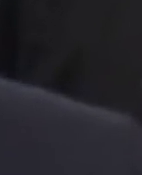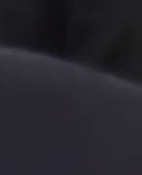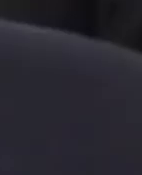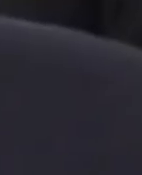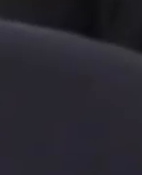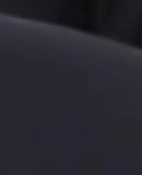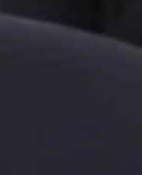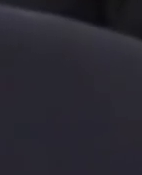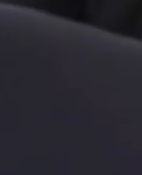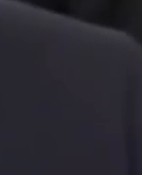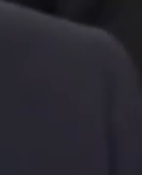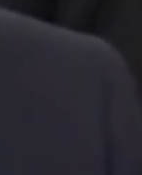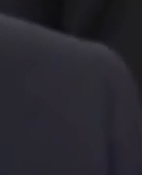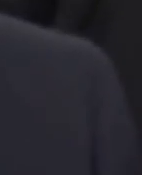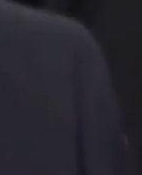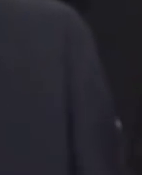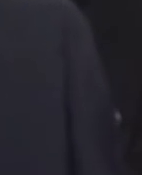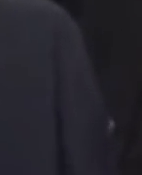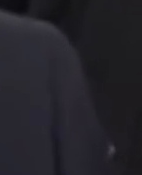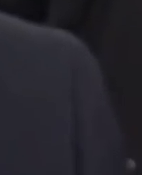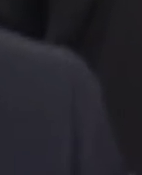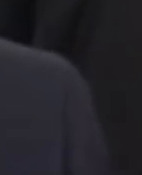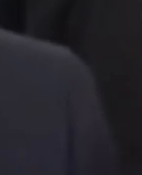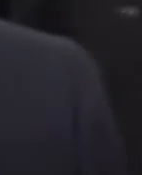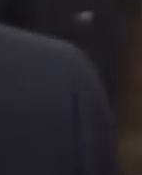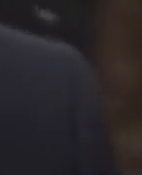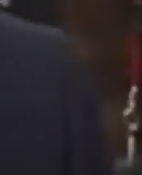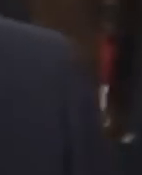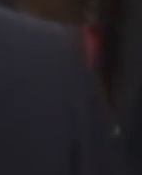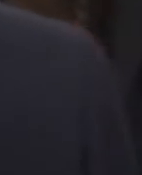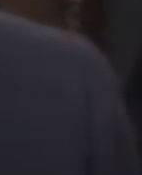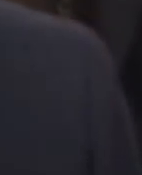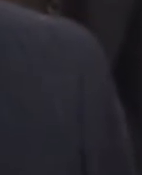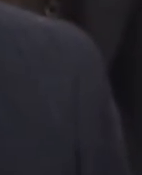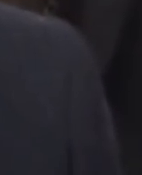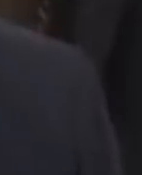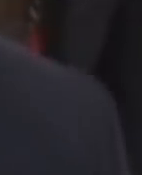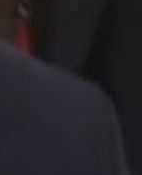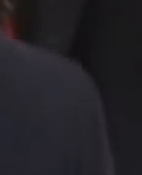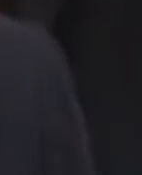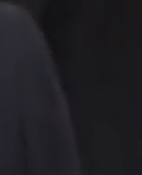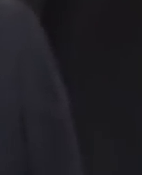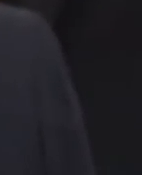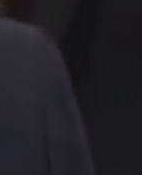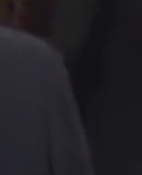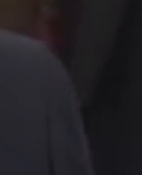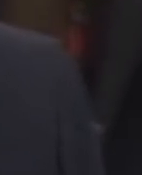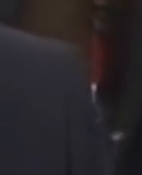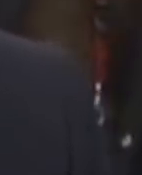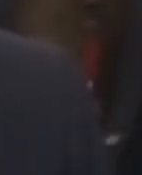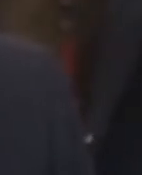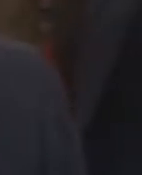vida, porque fue directamente el que era el secretario de Gobernación, Gómez Montt, a hablarle a su oficina. Él tuvo